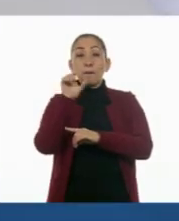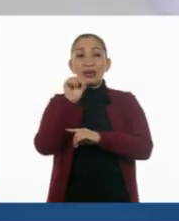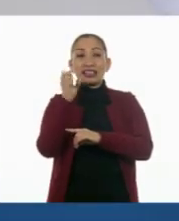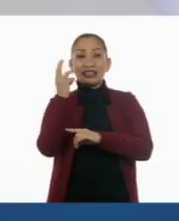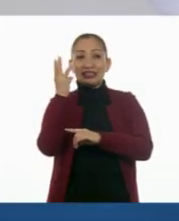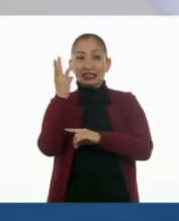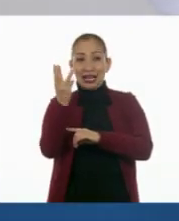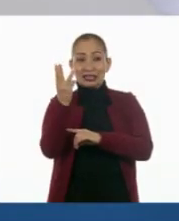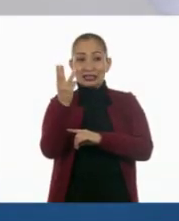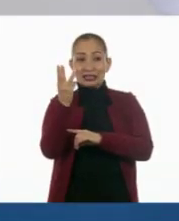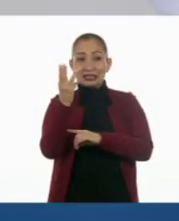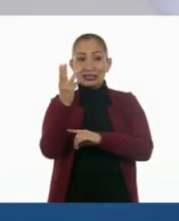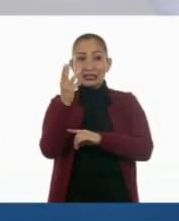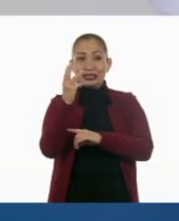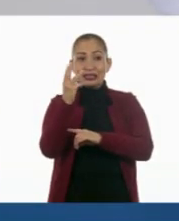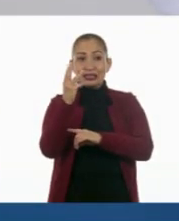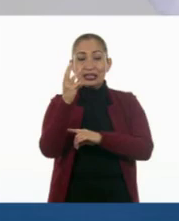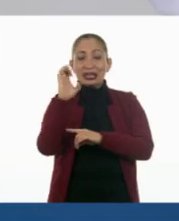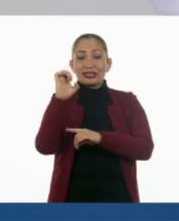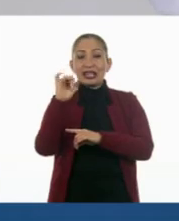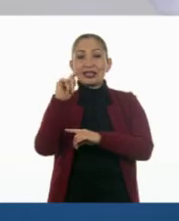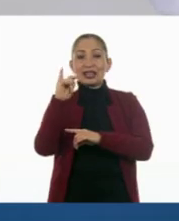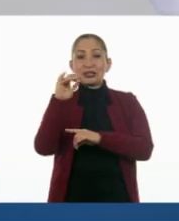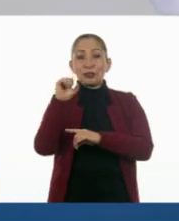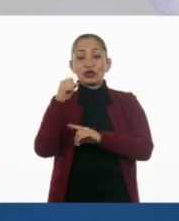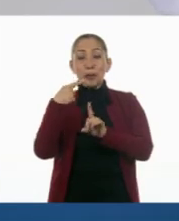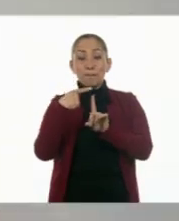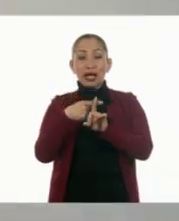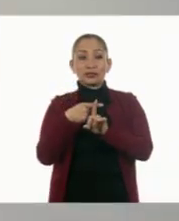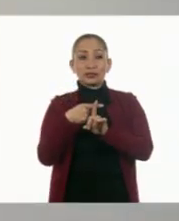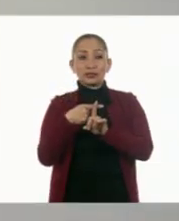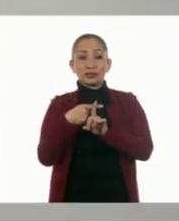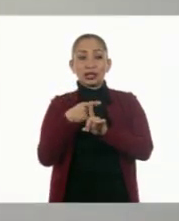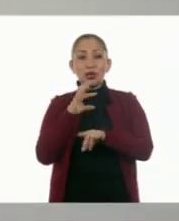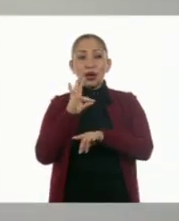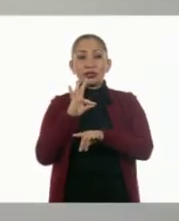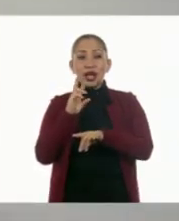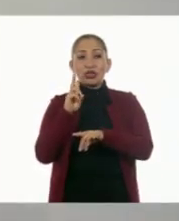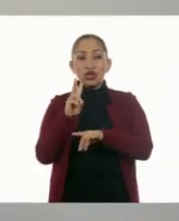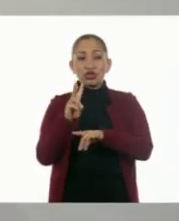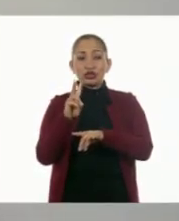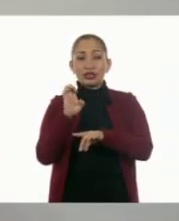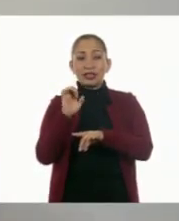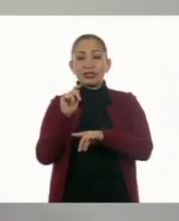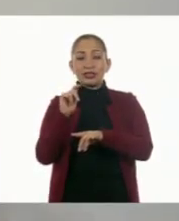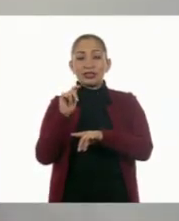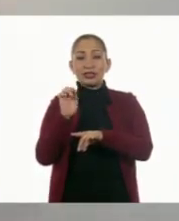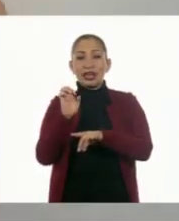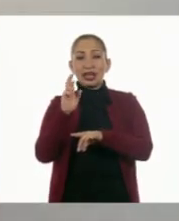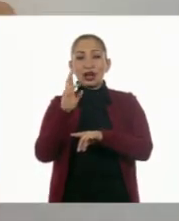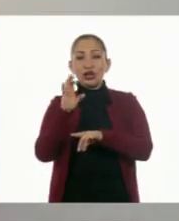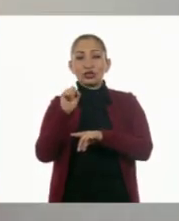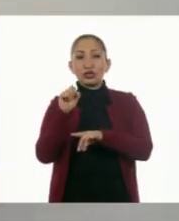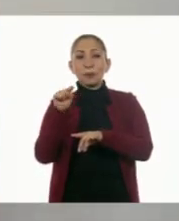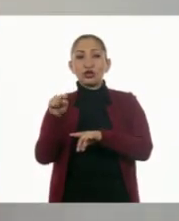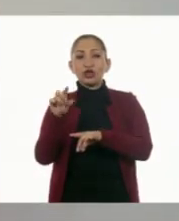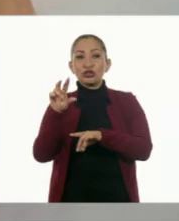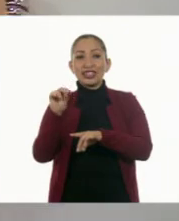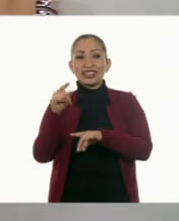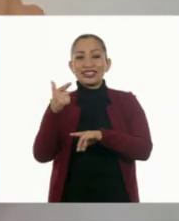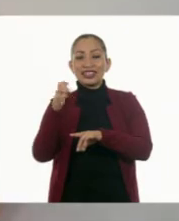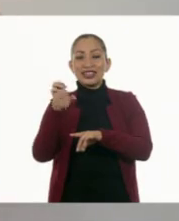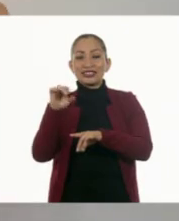36.23 enteros, ajá, 23 centésimos, uh-huh. más 42 enteros, punto